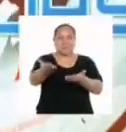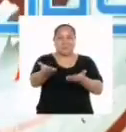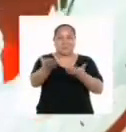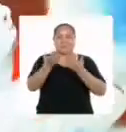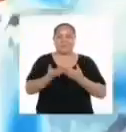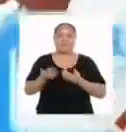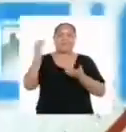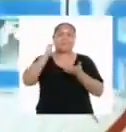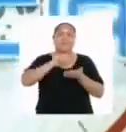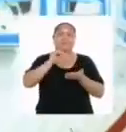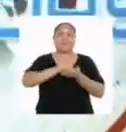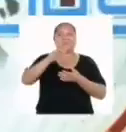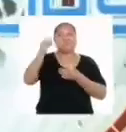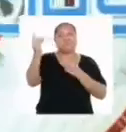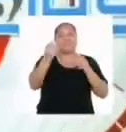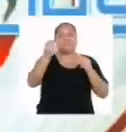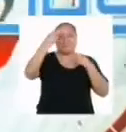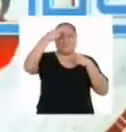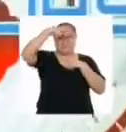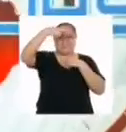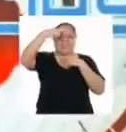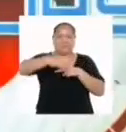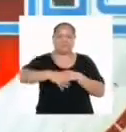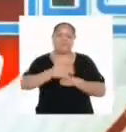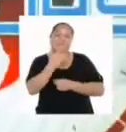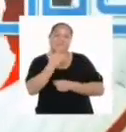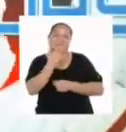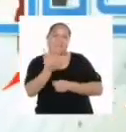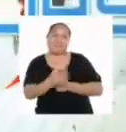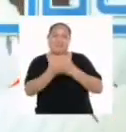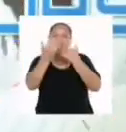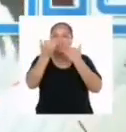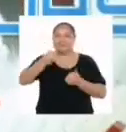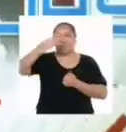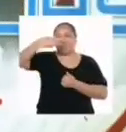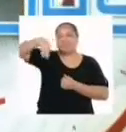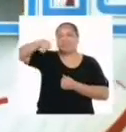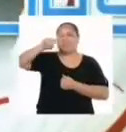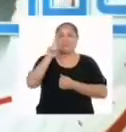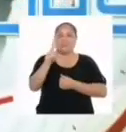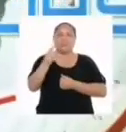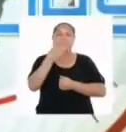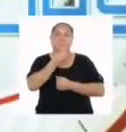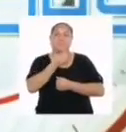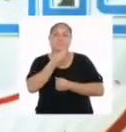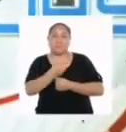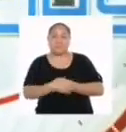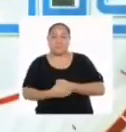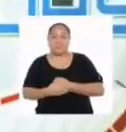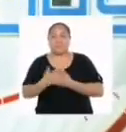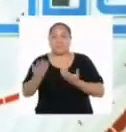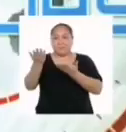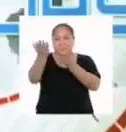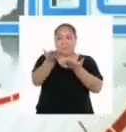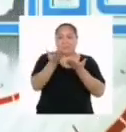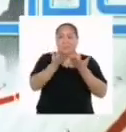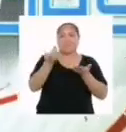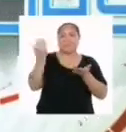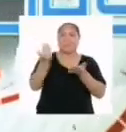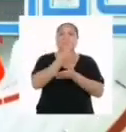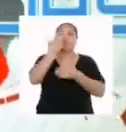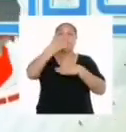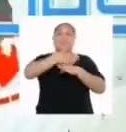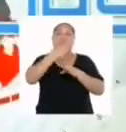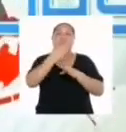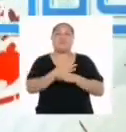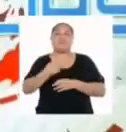Bienvenidas y bienvenidos una vez más a su Rappi Noticiero favorito. Hoy, martes 1 de diciembre, le damos paso a este nuevo